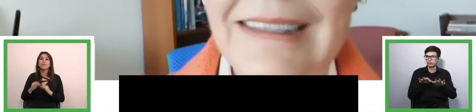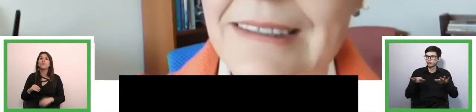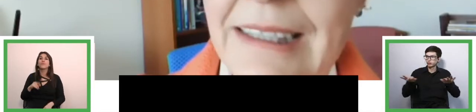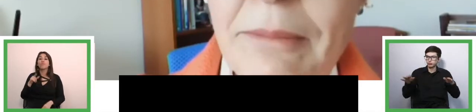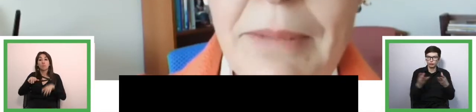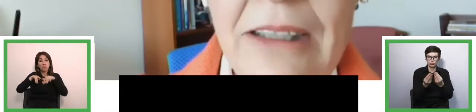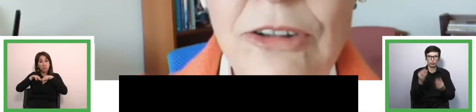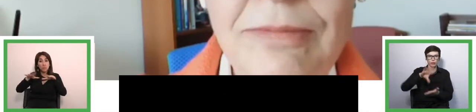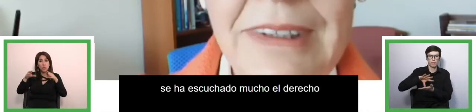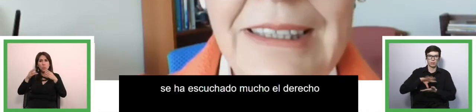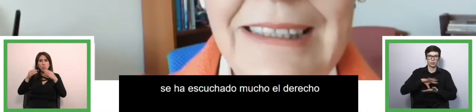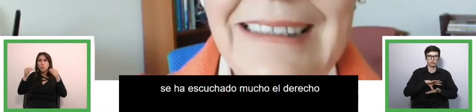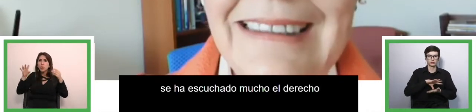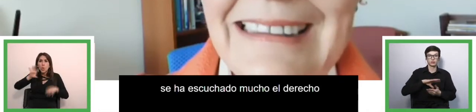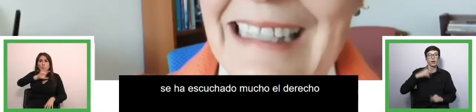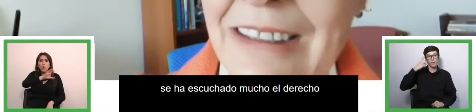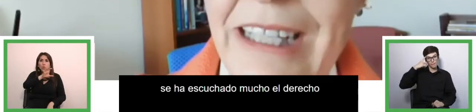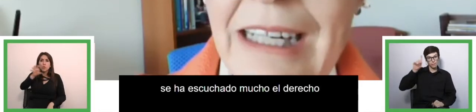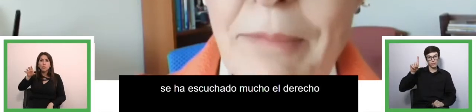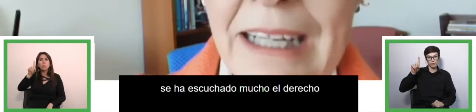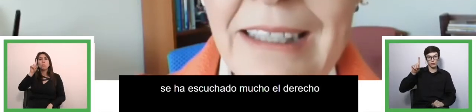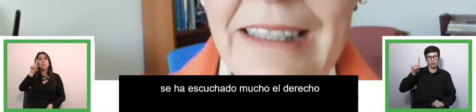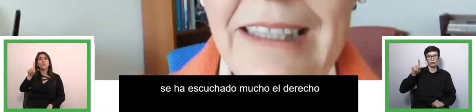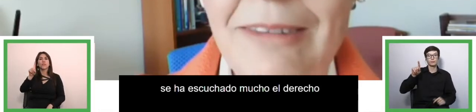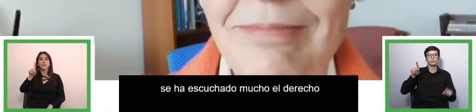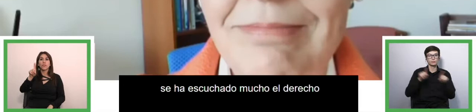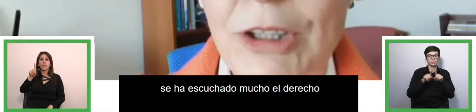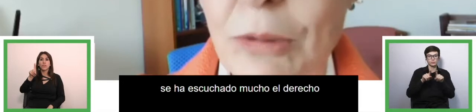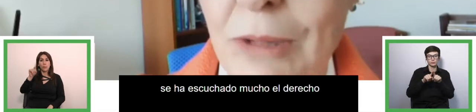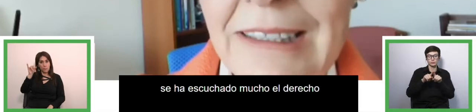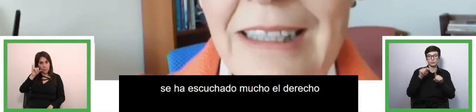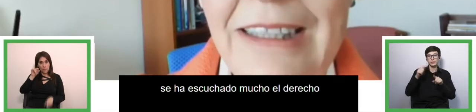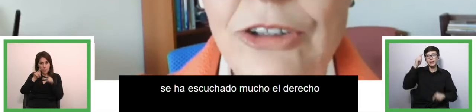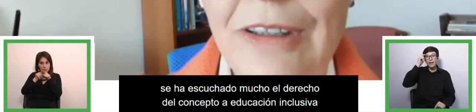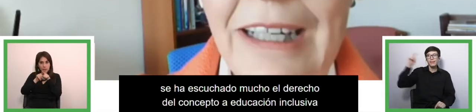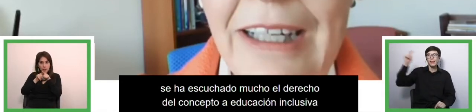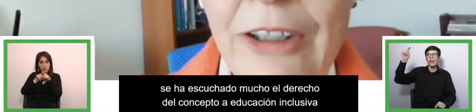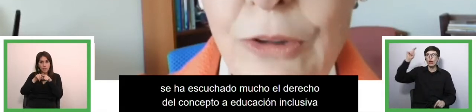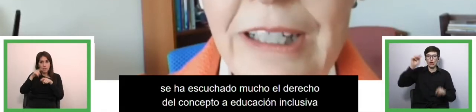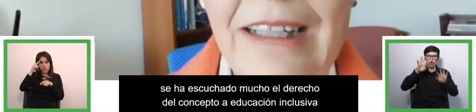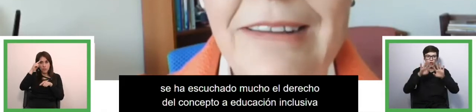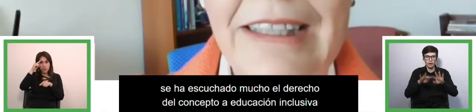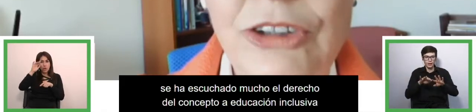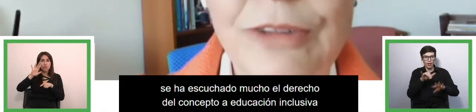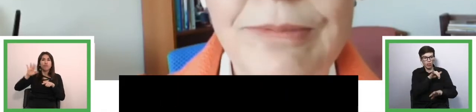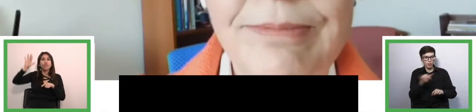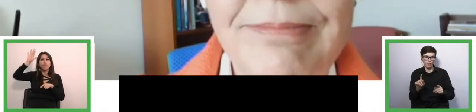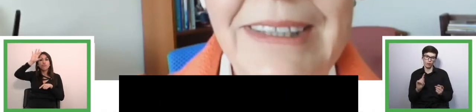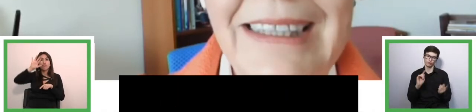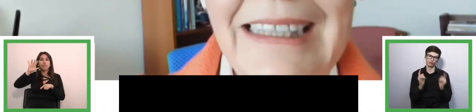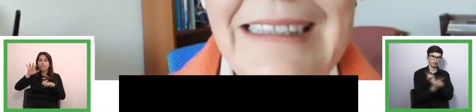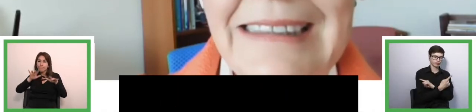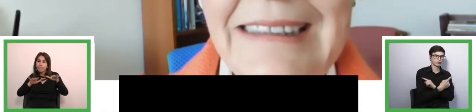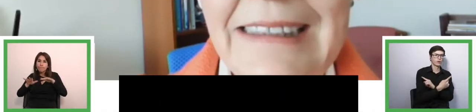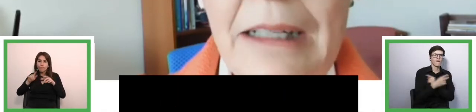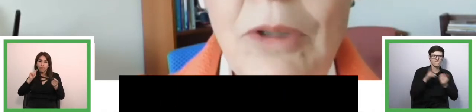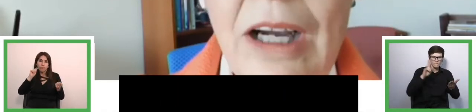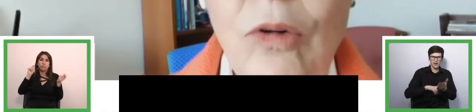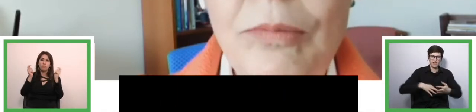sin embargo de la teoría de la práctica como es el dicho hay un gran trecho